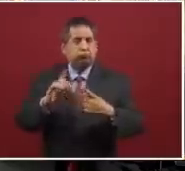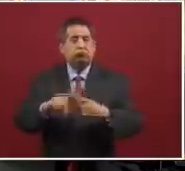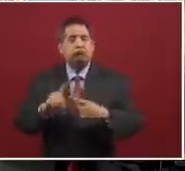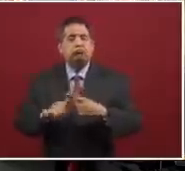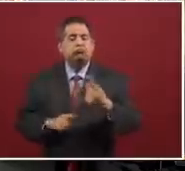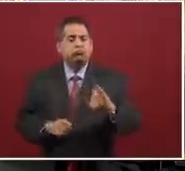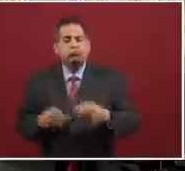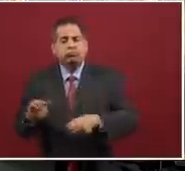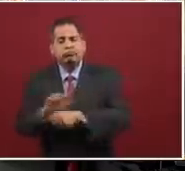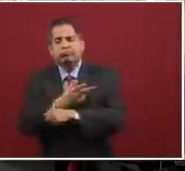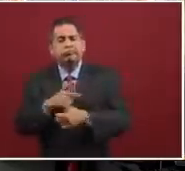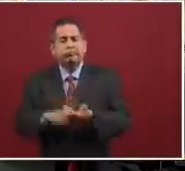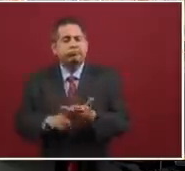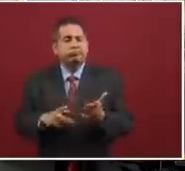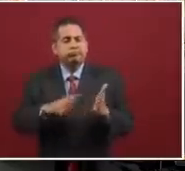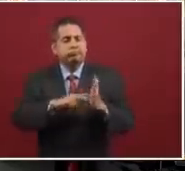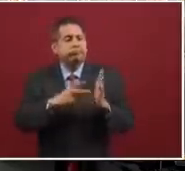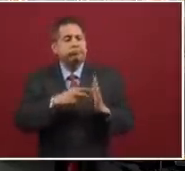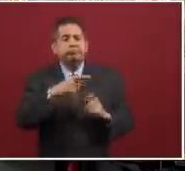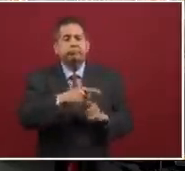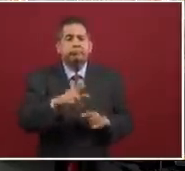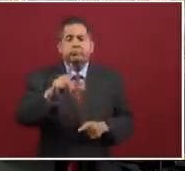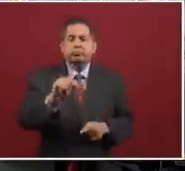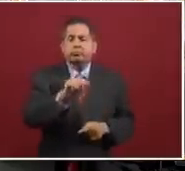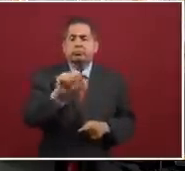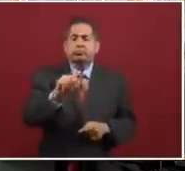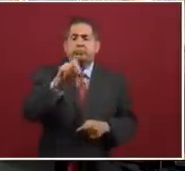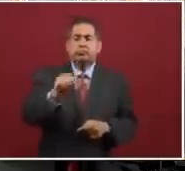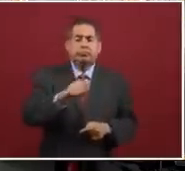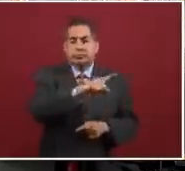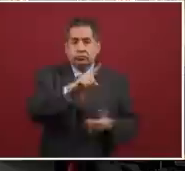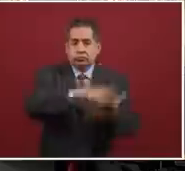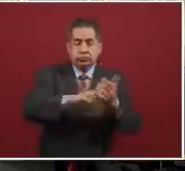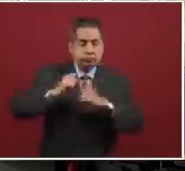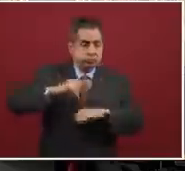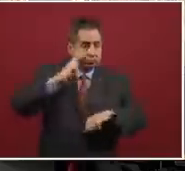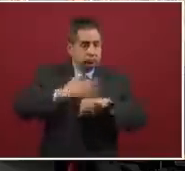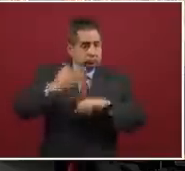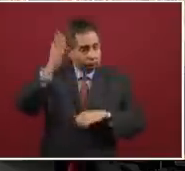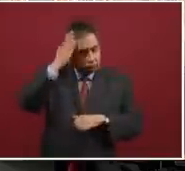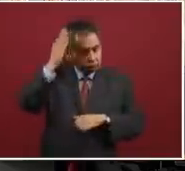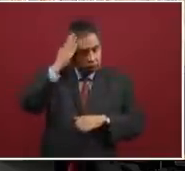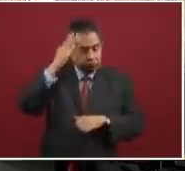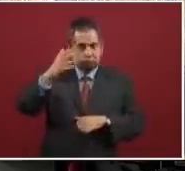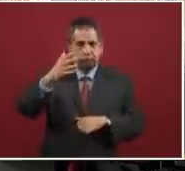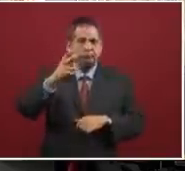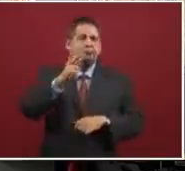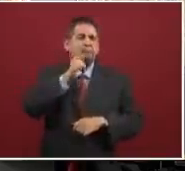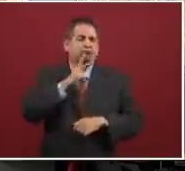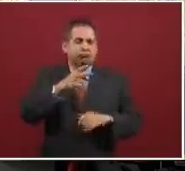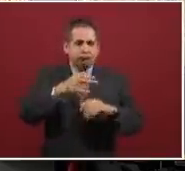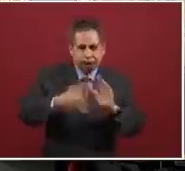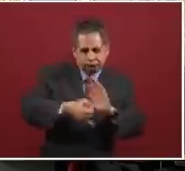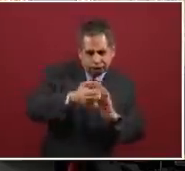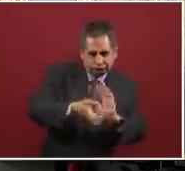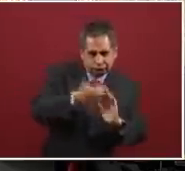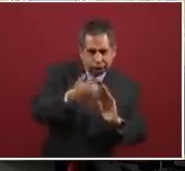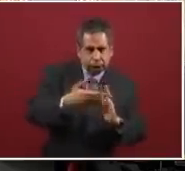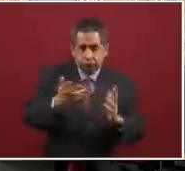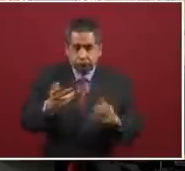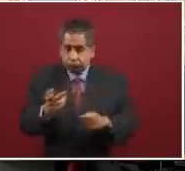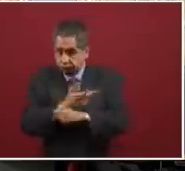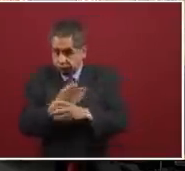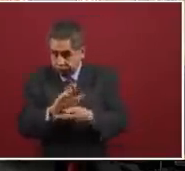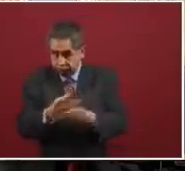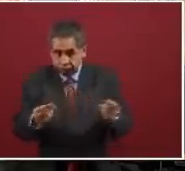qué ha pasado con el ingeniero Miguel Ángel Lozada Aguilar, que estaba al frente de Pemex Exploración y Producción, si ya se resolvió el